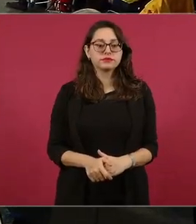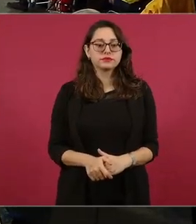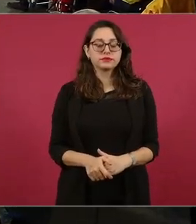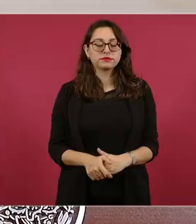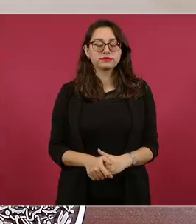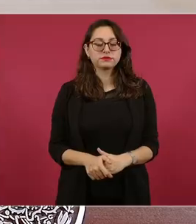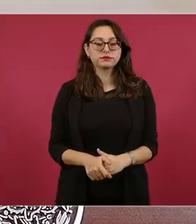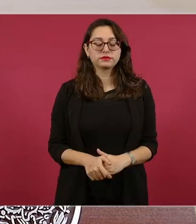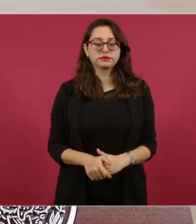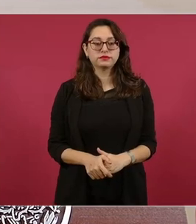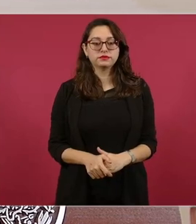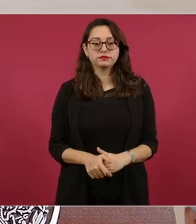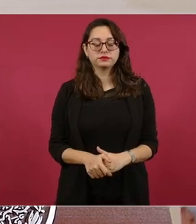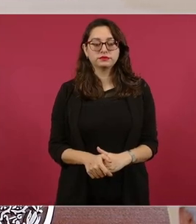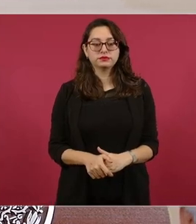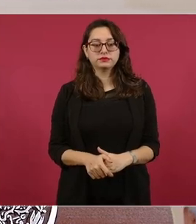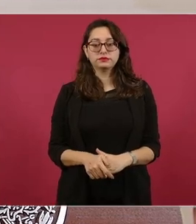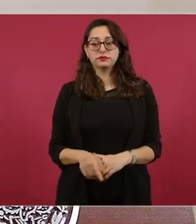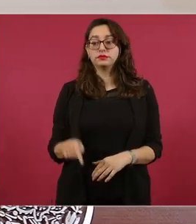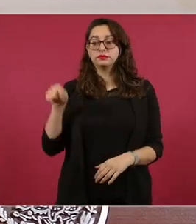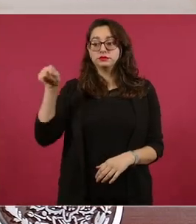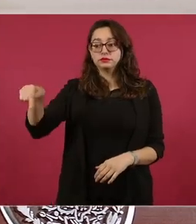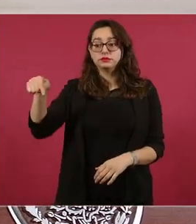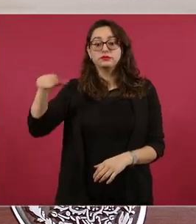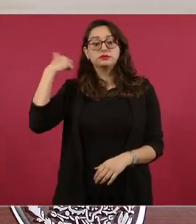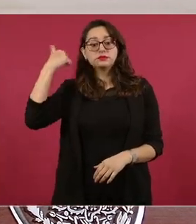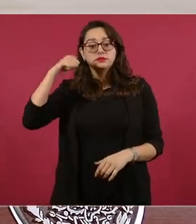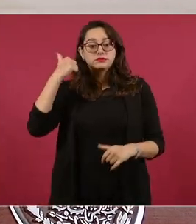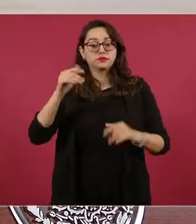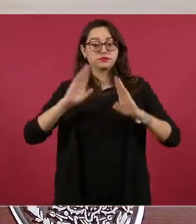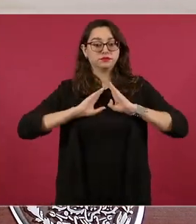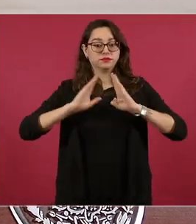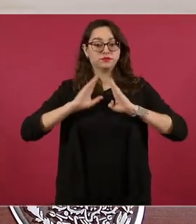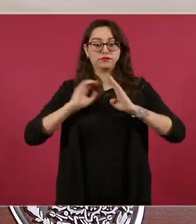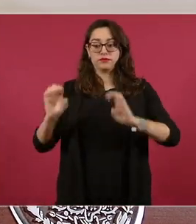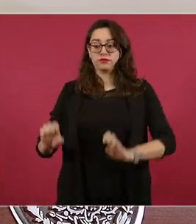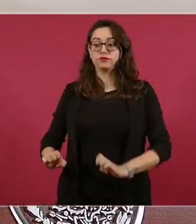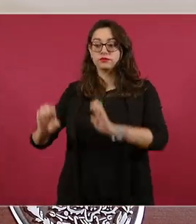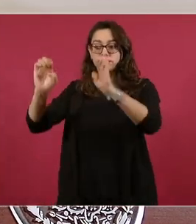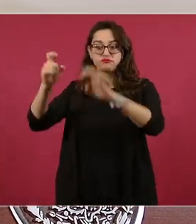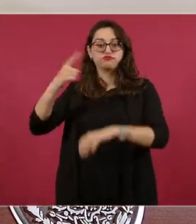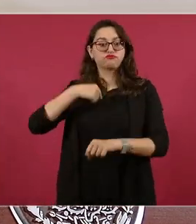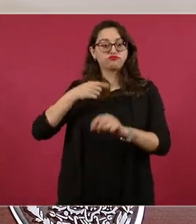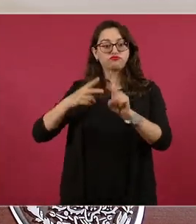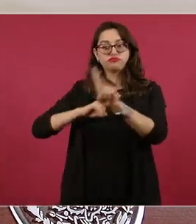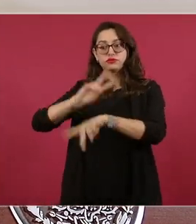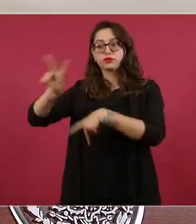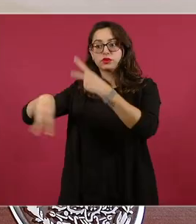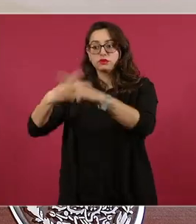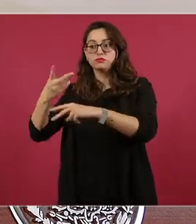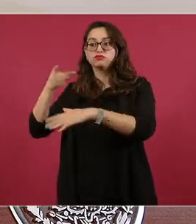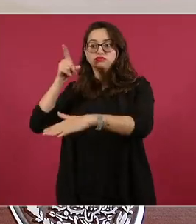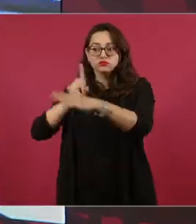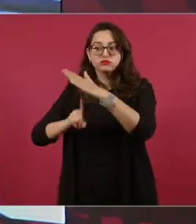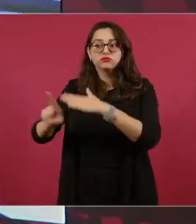acerca de que por qué voy a la base naval, porque ahí tenemos el centro